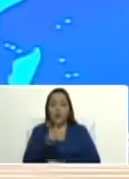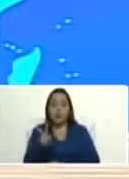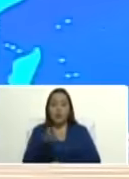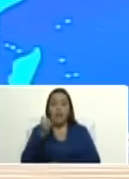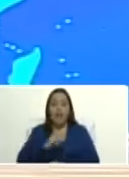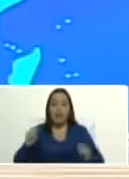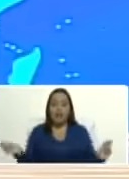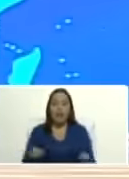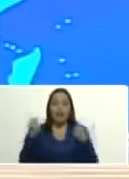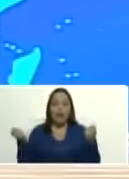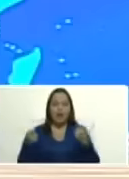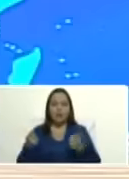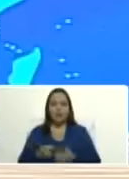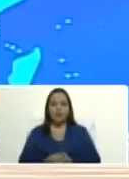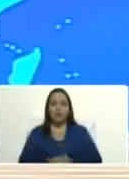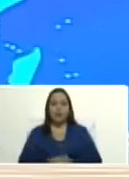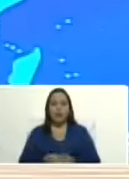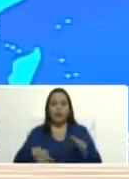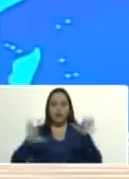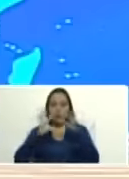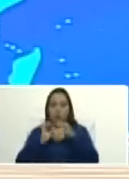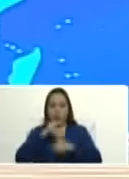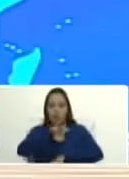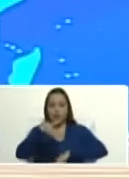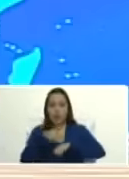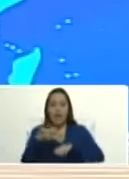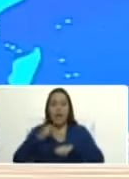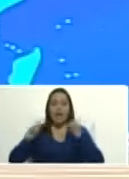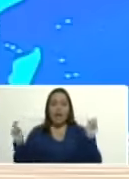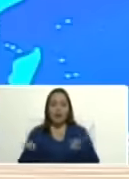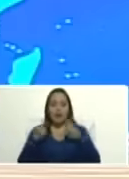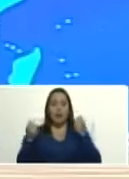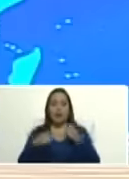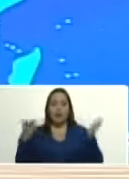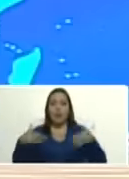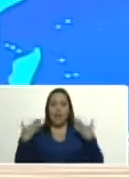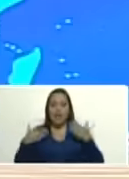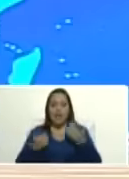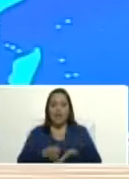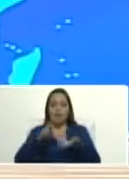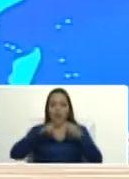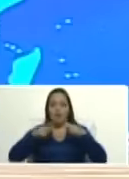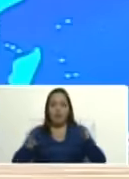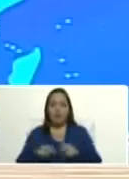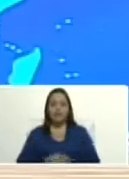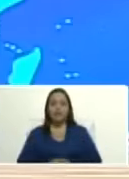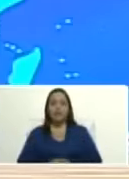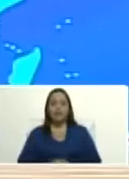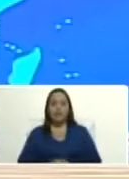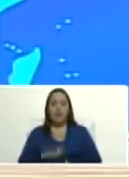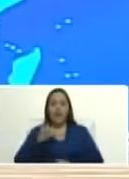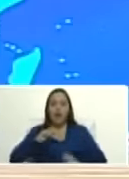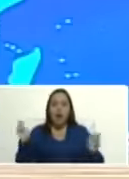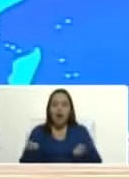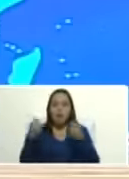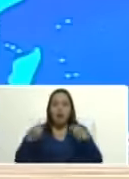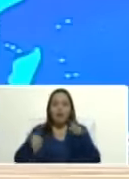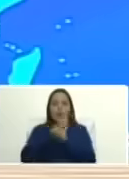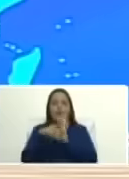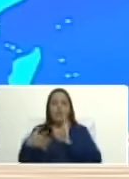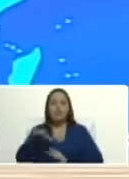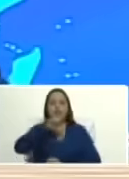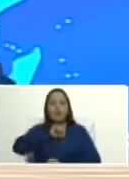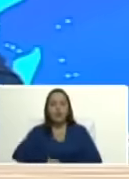en campaña por la Unión Nacional, está en campaña por la alegría, por la paz, está en campaña por derechos